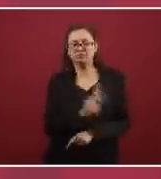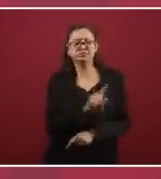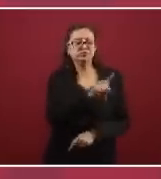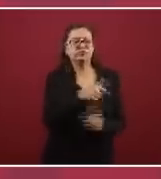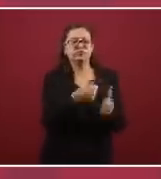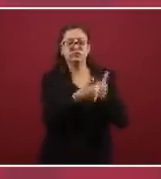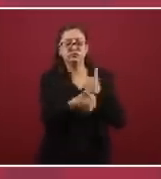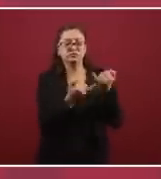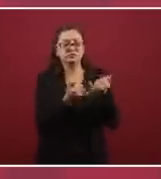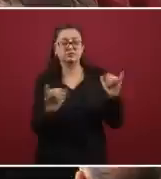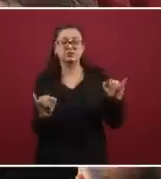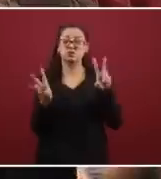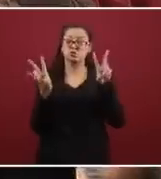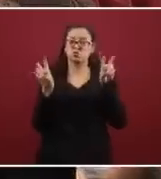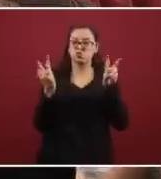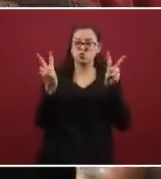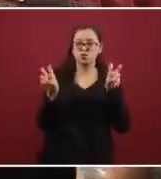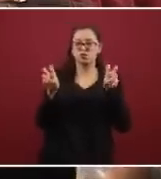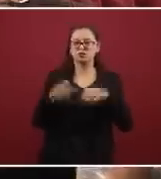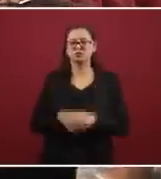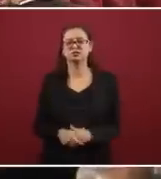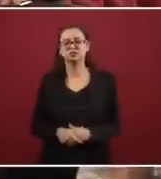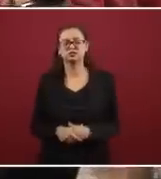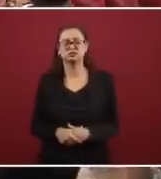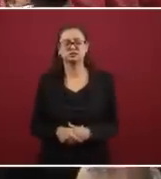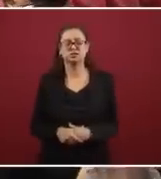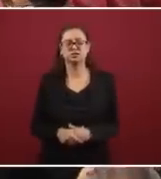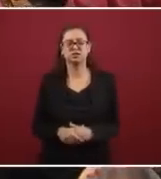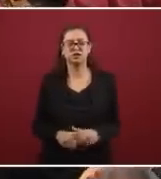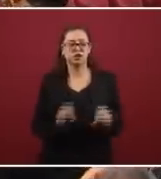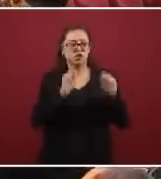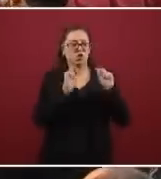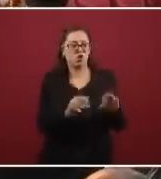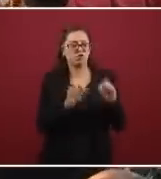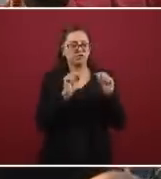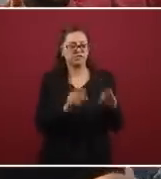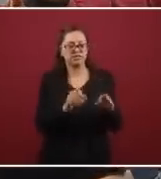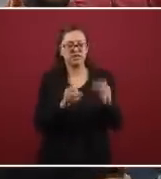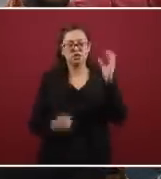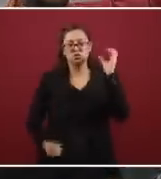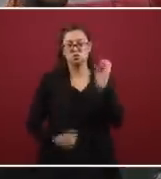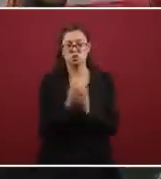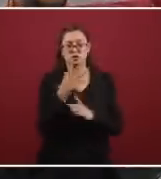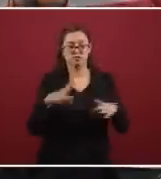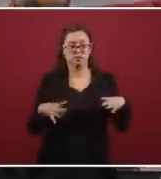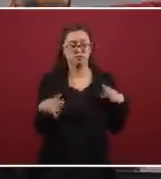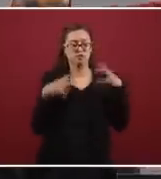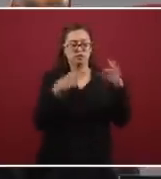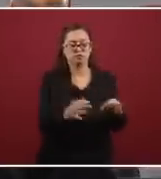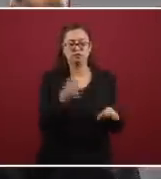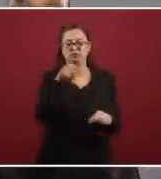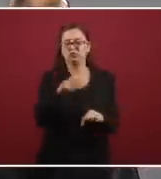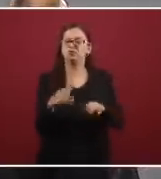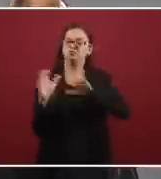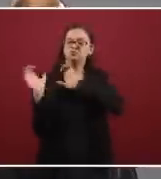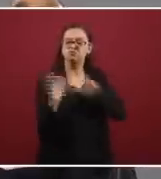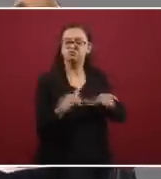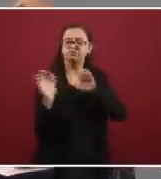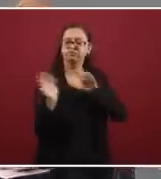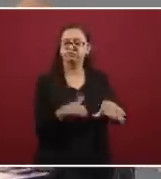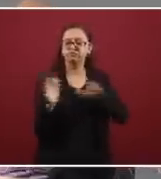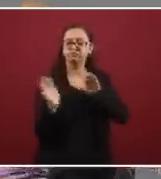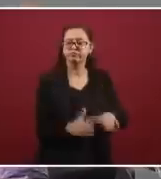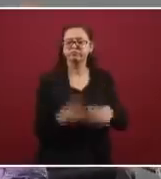independientes, autónomas, creaban una oficina y de inmediato contrataban